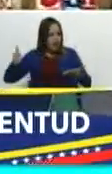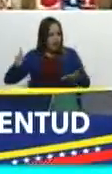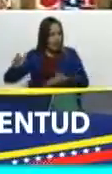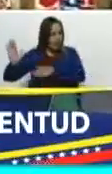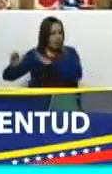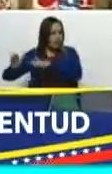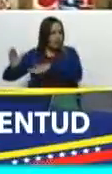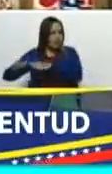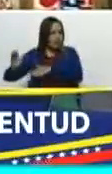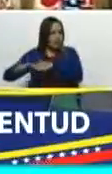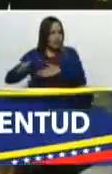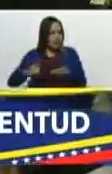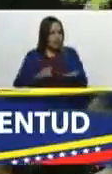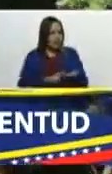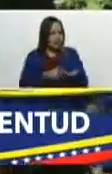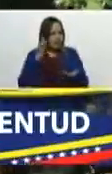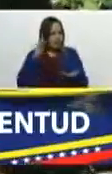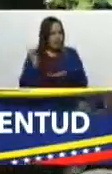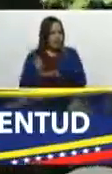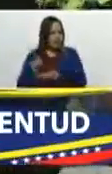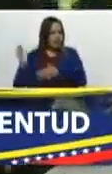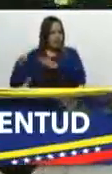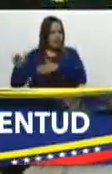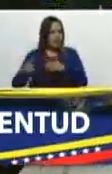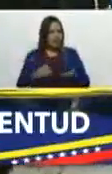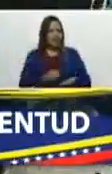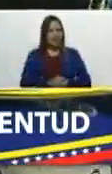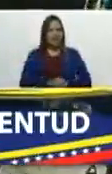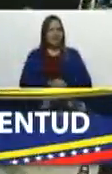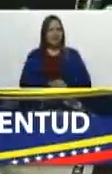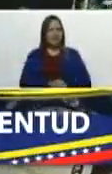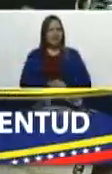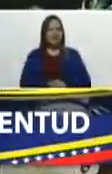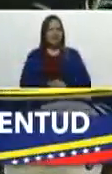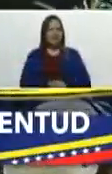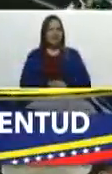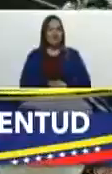mira. Pero yo estoy así, mira.